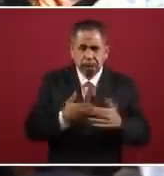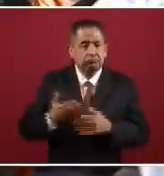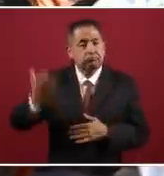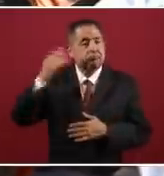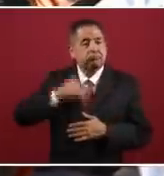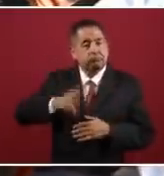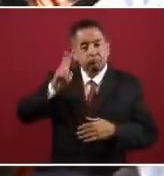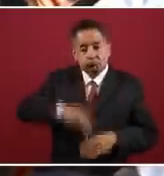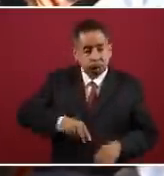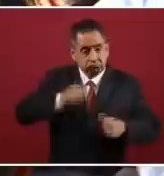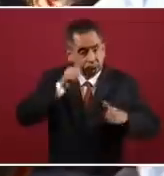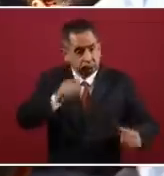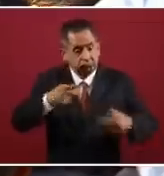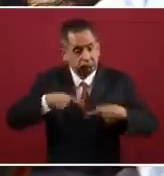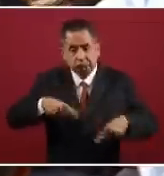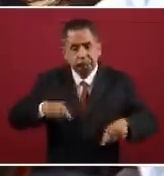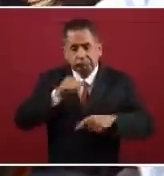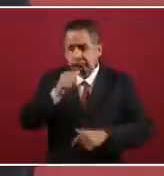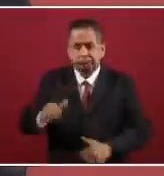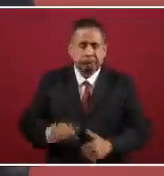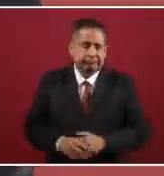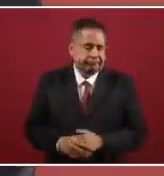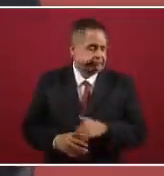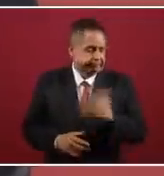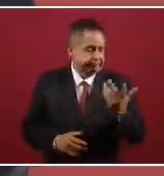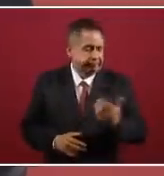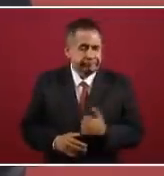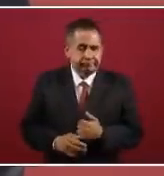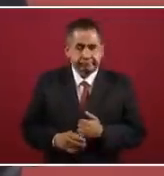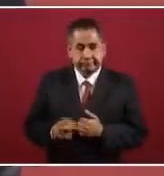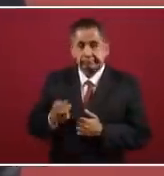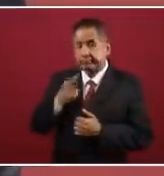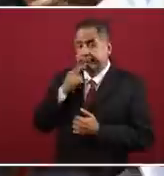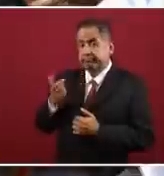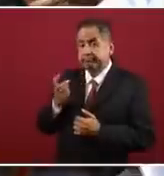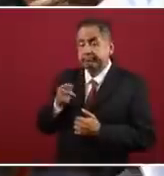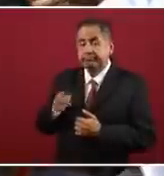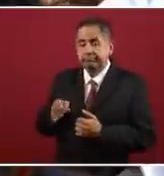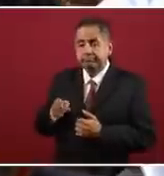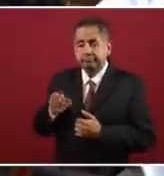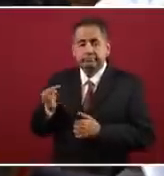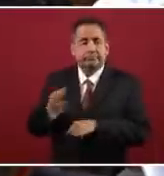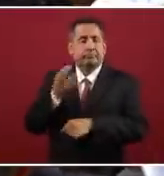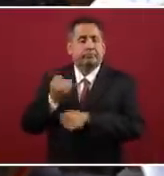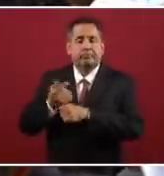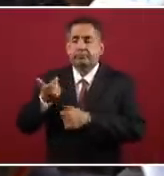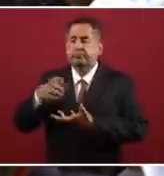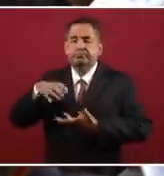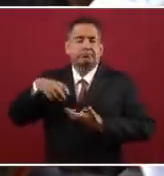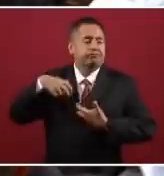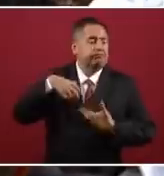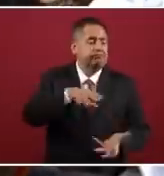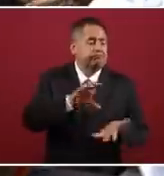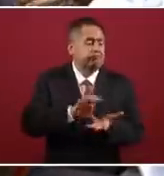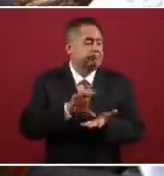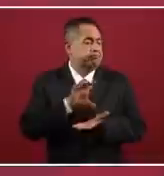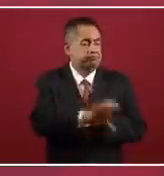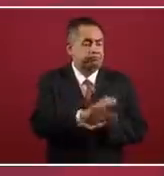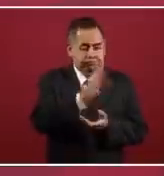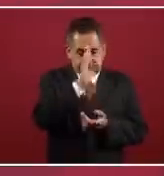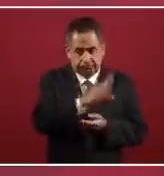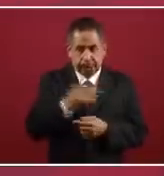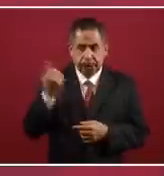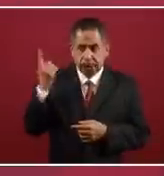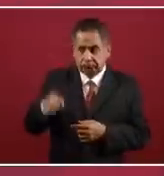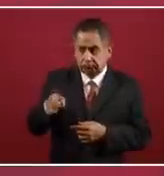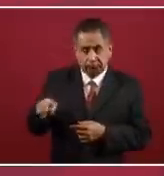las necesidades de la gente. Entonces, así desde la Tesorería de la Federación, la orden de